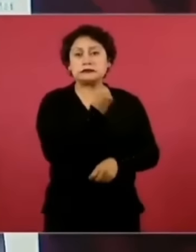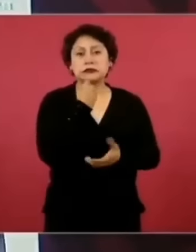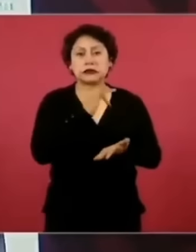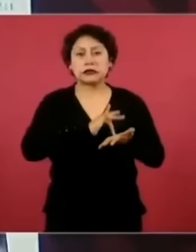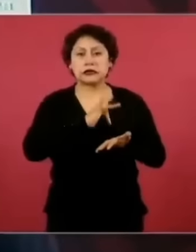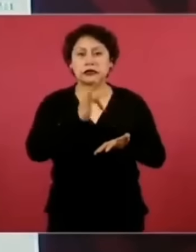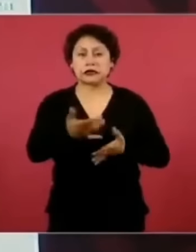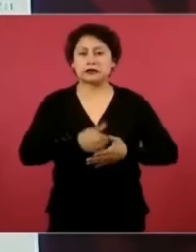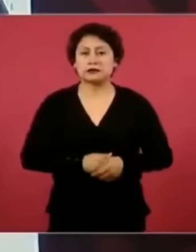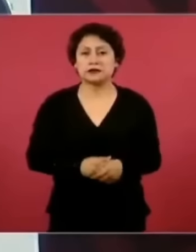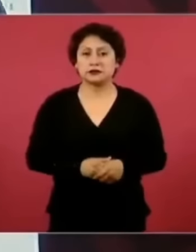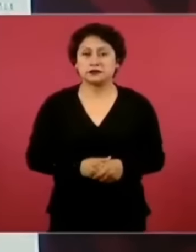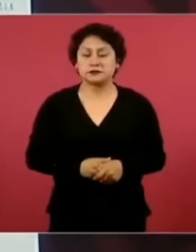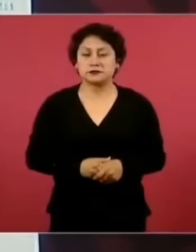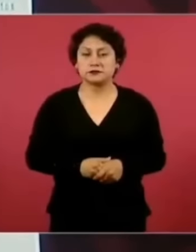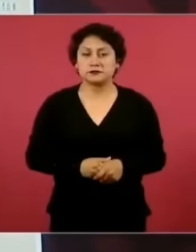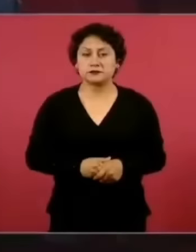Y